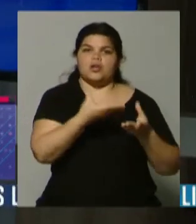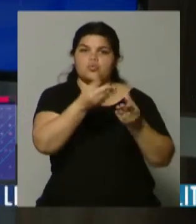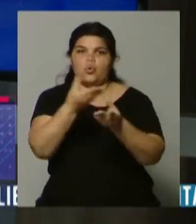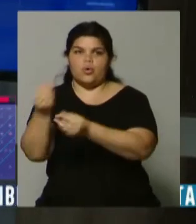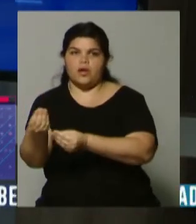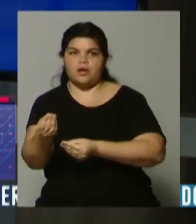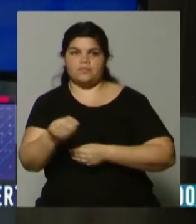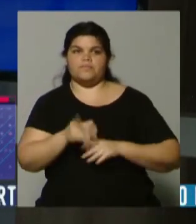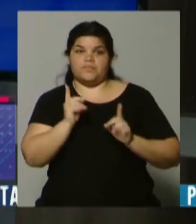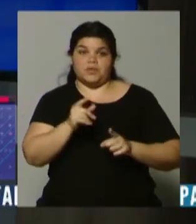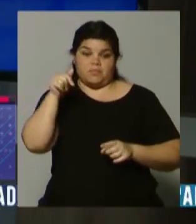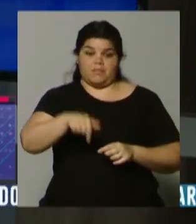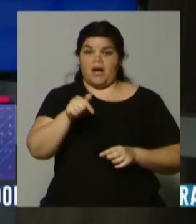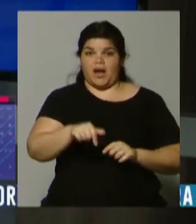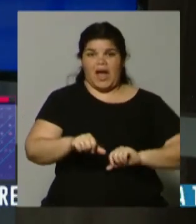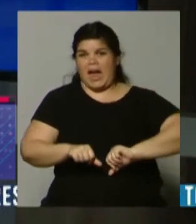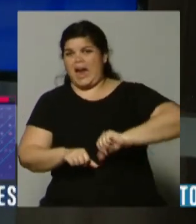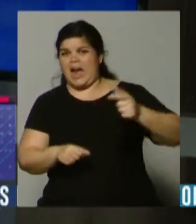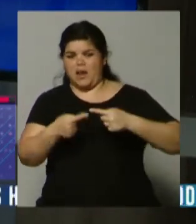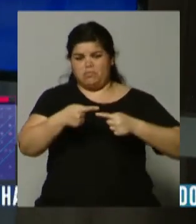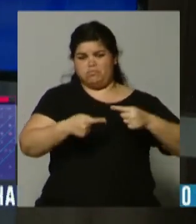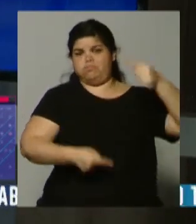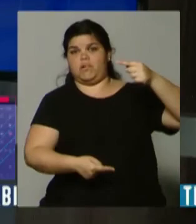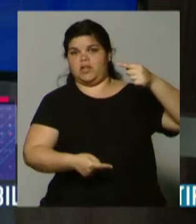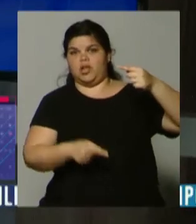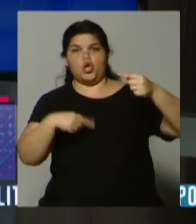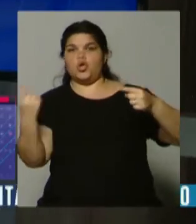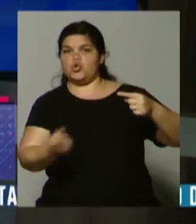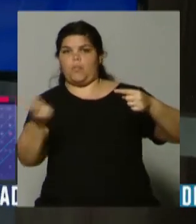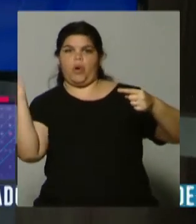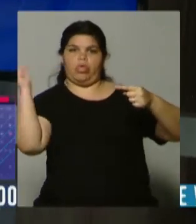ventaja como la que nos están mostrando los números hoy, no puede ser obviada o eludida por ningún presidente, ¿no?